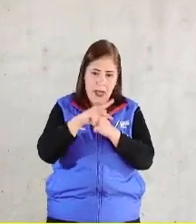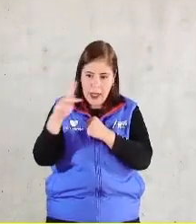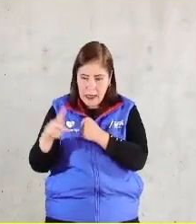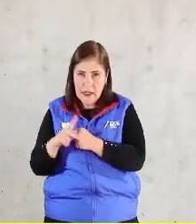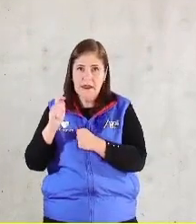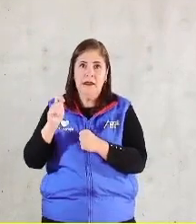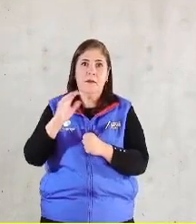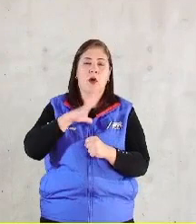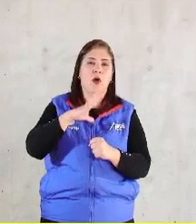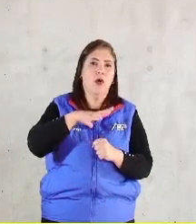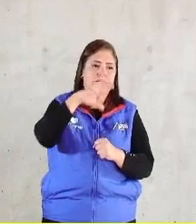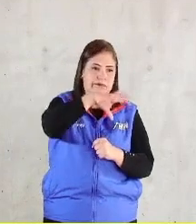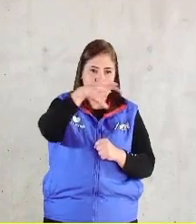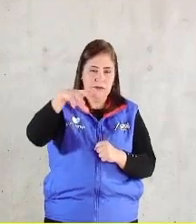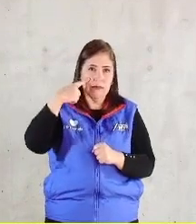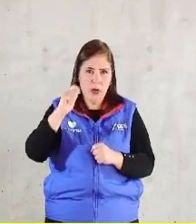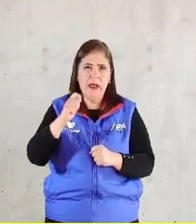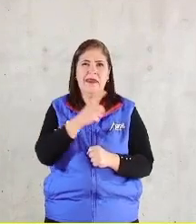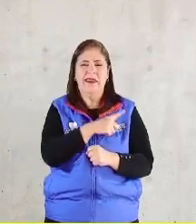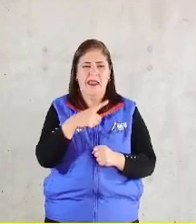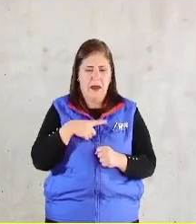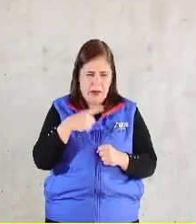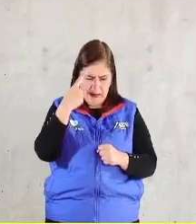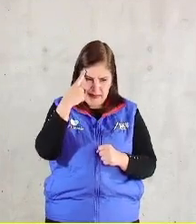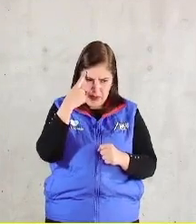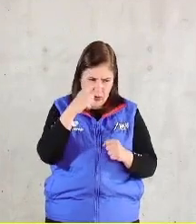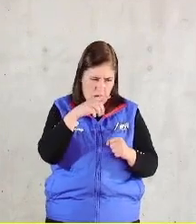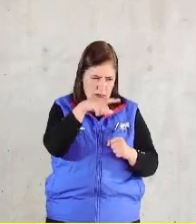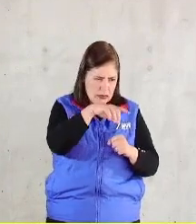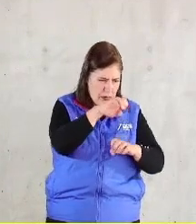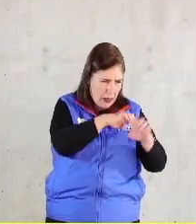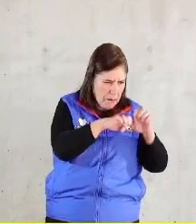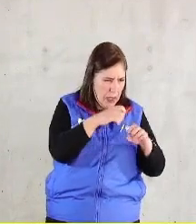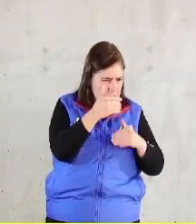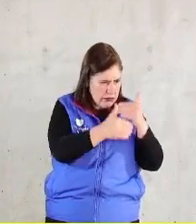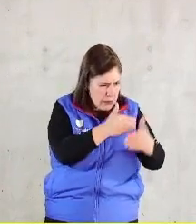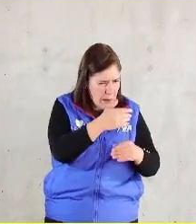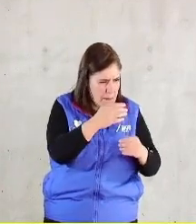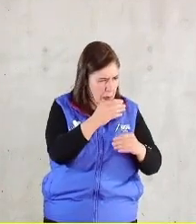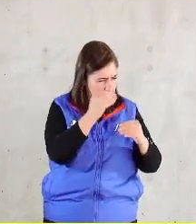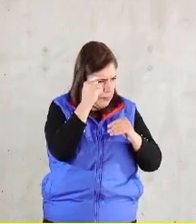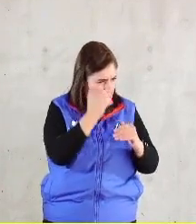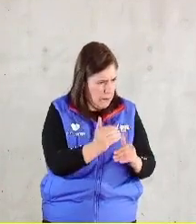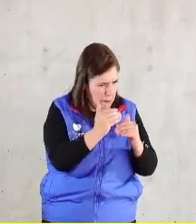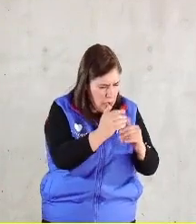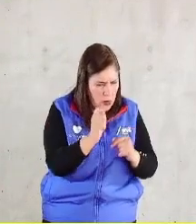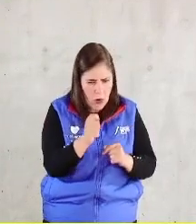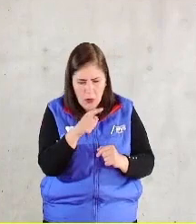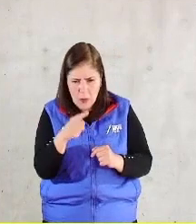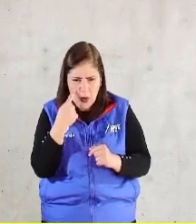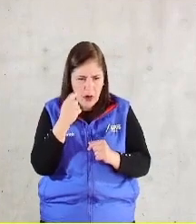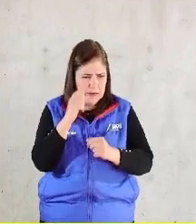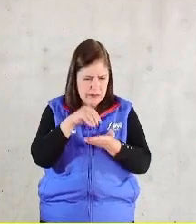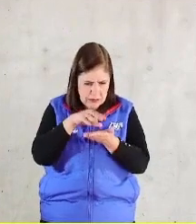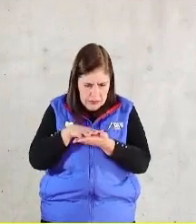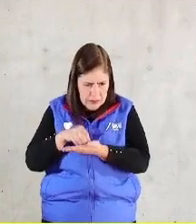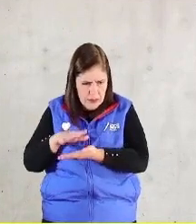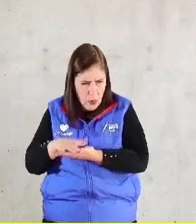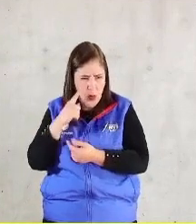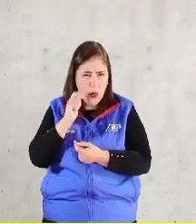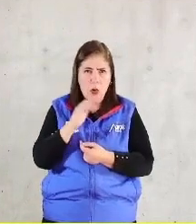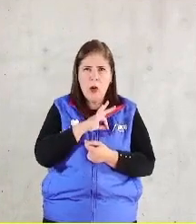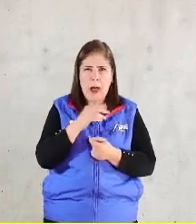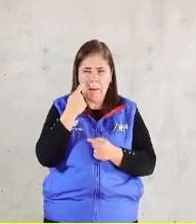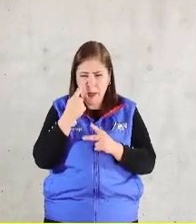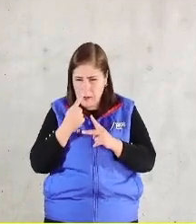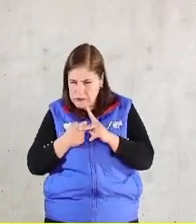tamaño, ámbito y subámbito, medir la madurez, ya sea que tenga un plan, una política, un registro, una medición o una práctica, empezar a